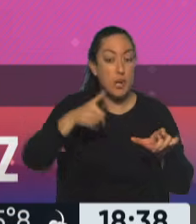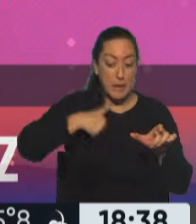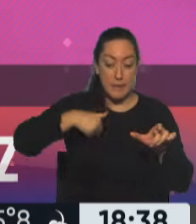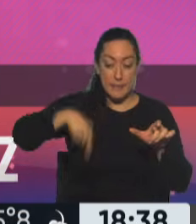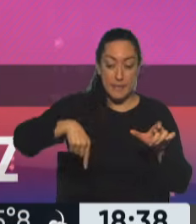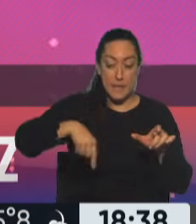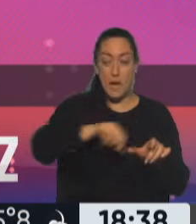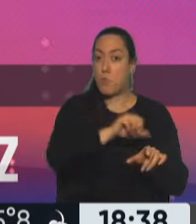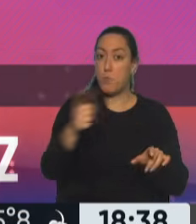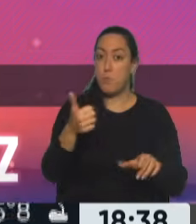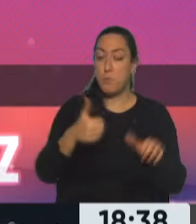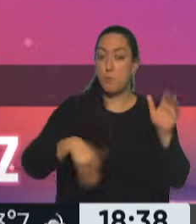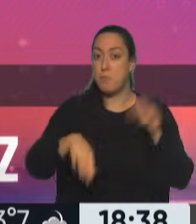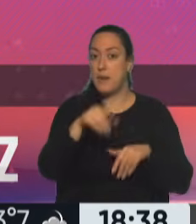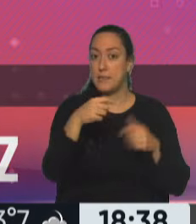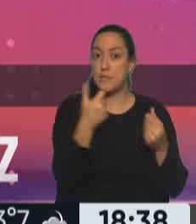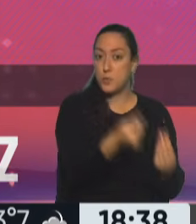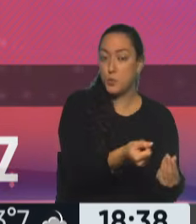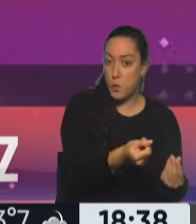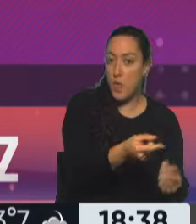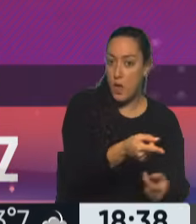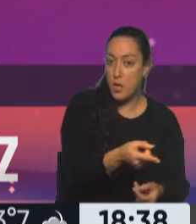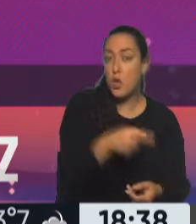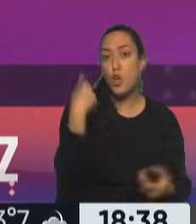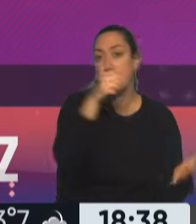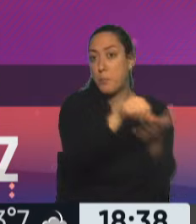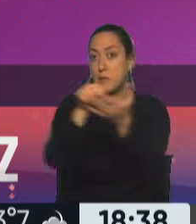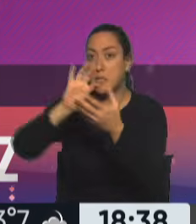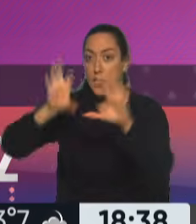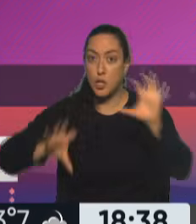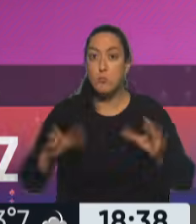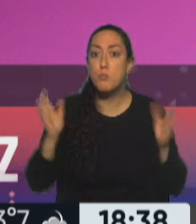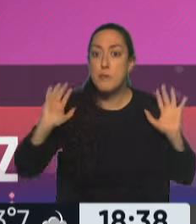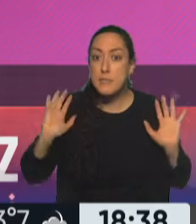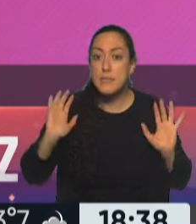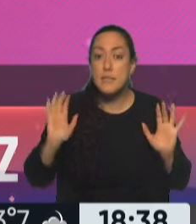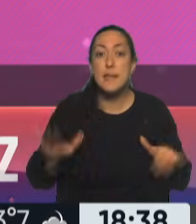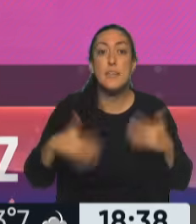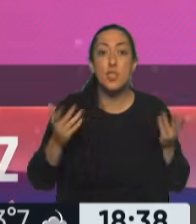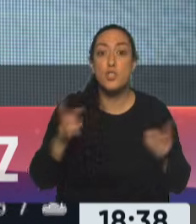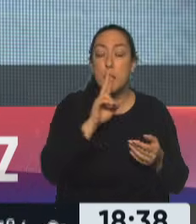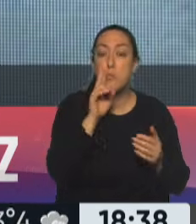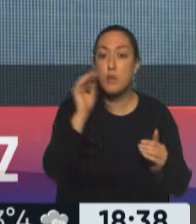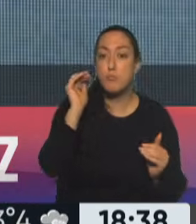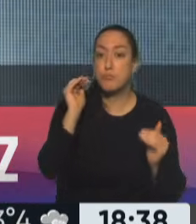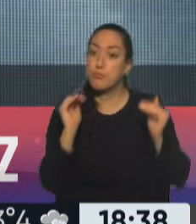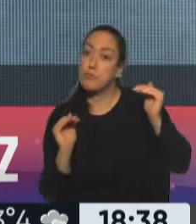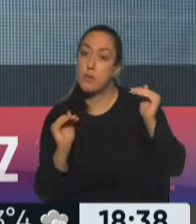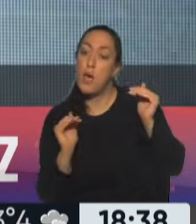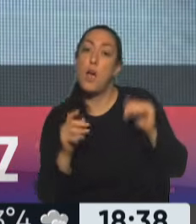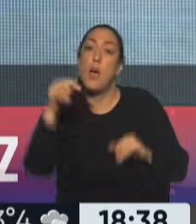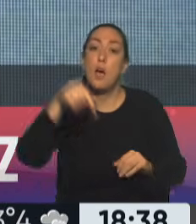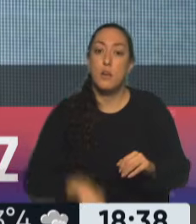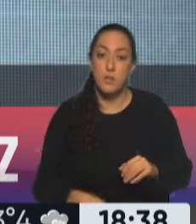porque votaron mayoritariamente por Fujimori, como pasó en otros países de la región, y ahí empezó ella a subir. Pero, ¿qué mirar ahora? Bueno, que